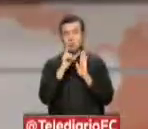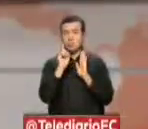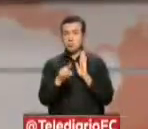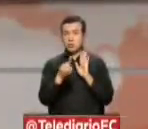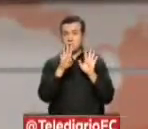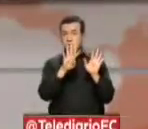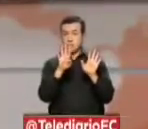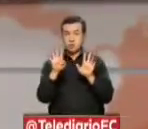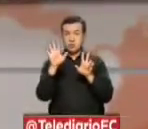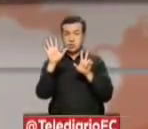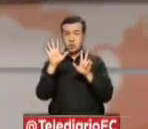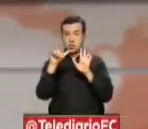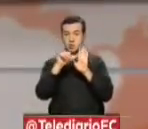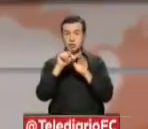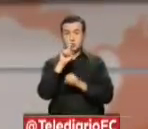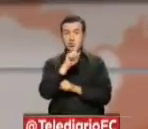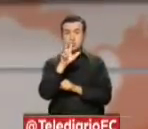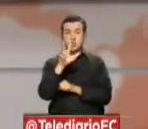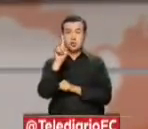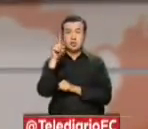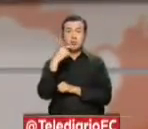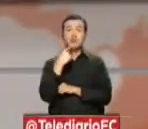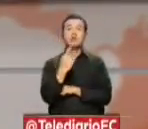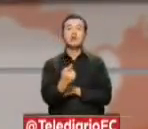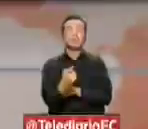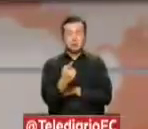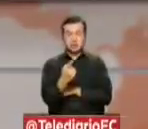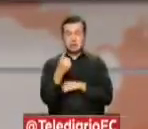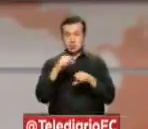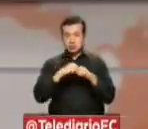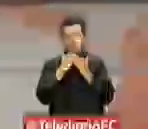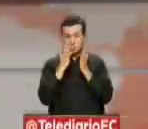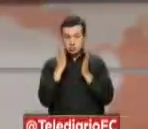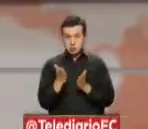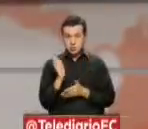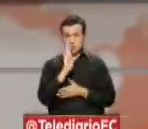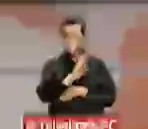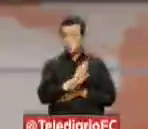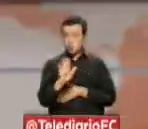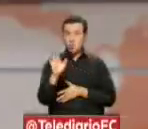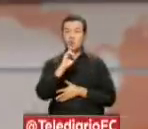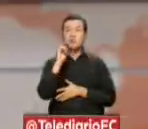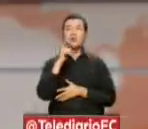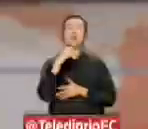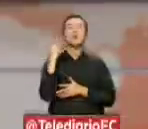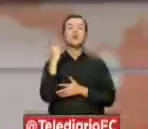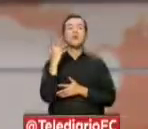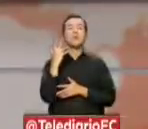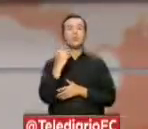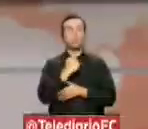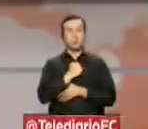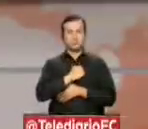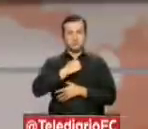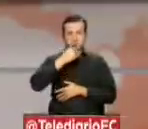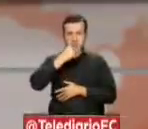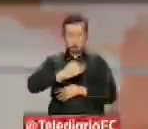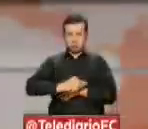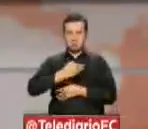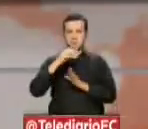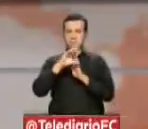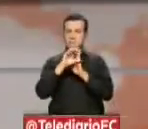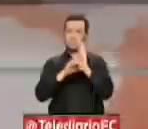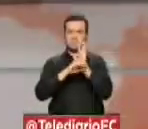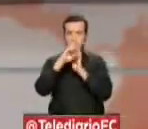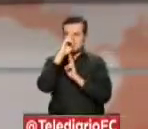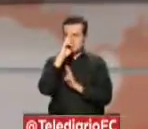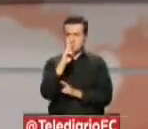98, en su artículo 131, se establece que los asambleístas deberán acoderar su conducta a la